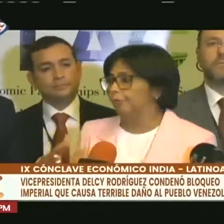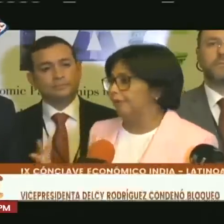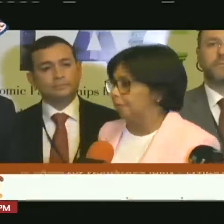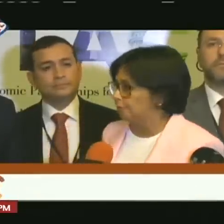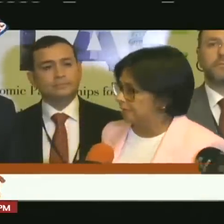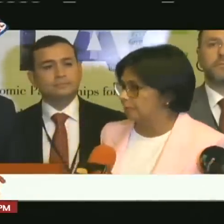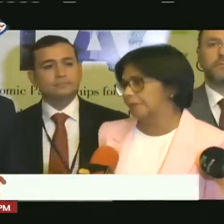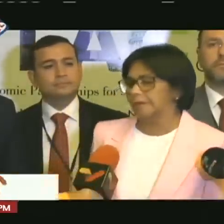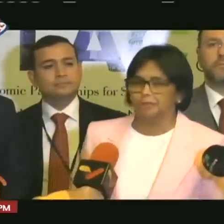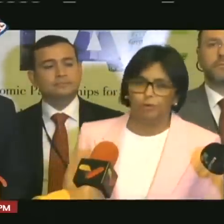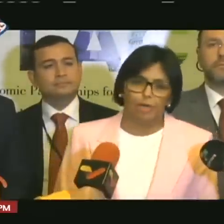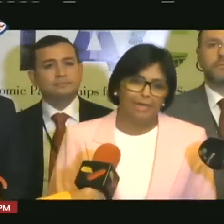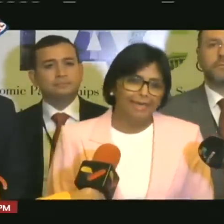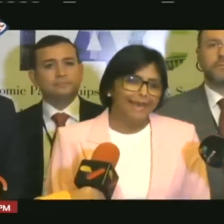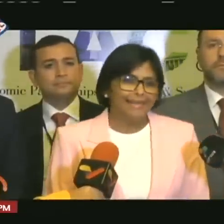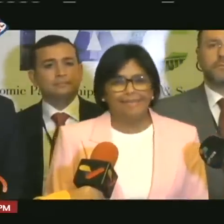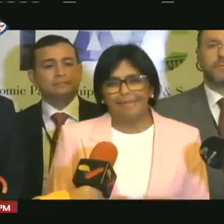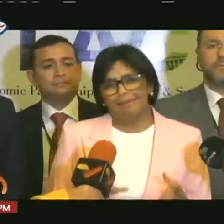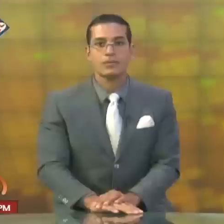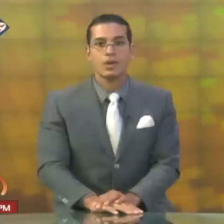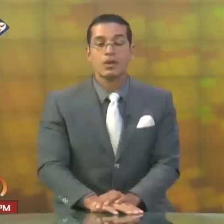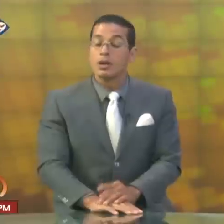internacional, las normas de comercio internacional.